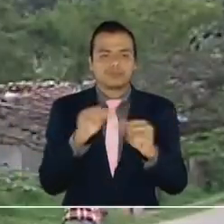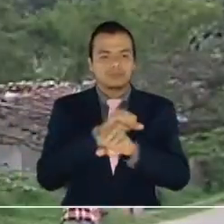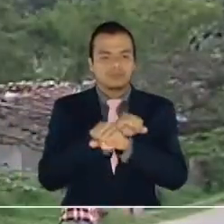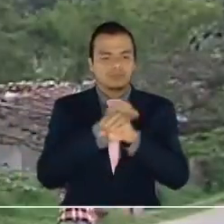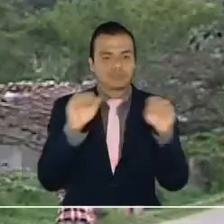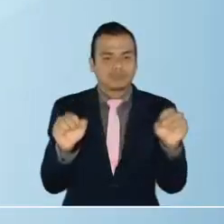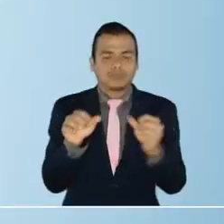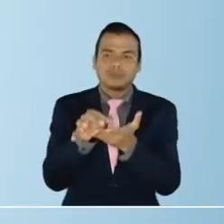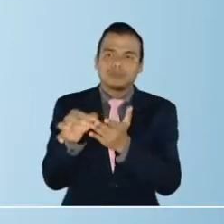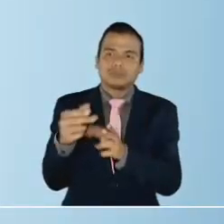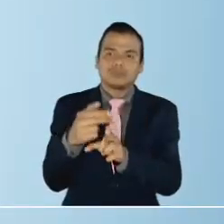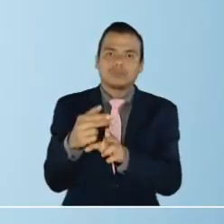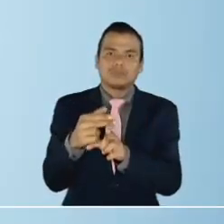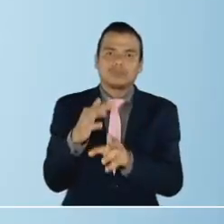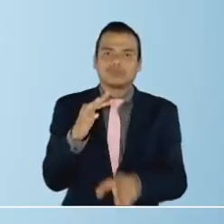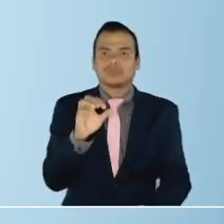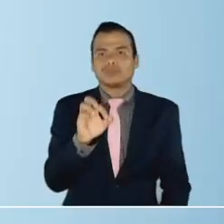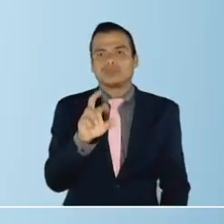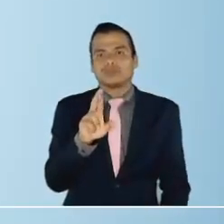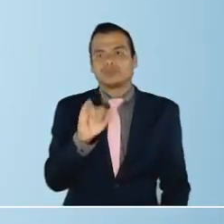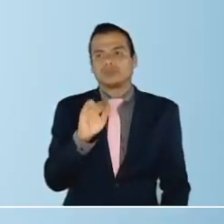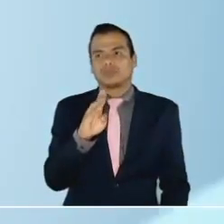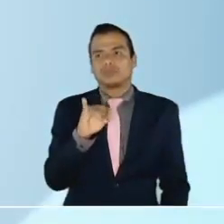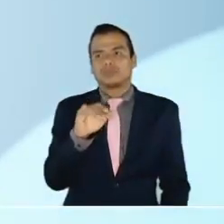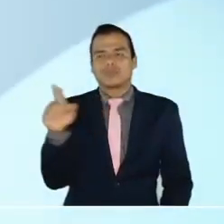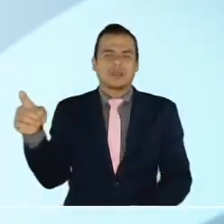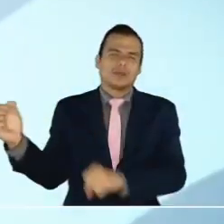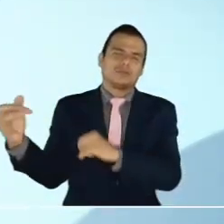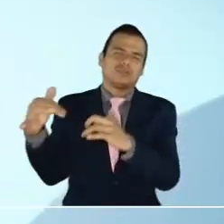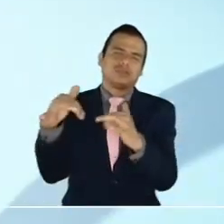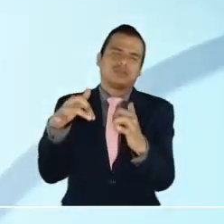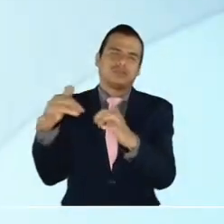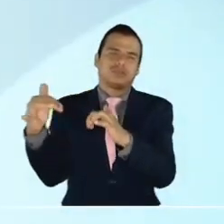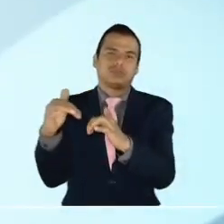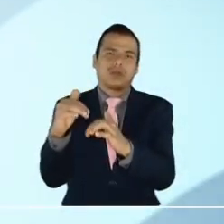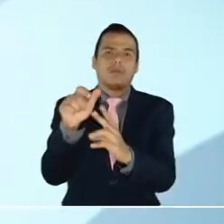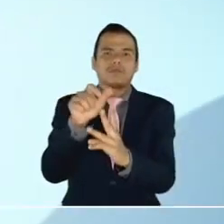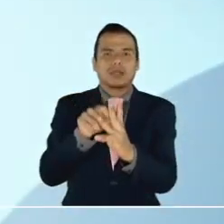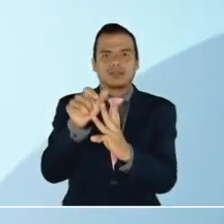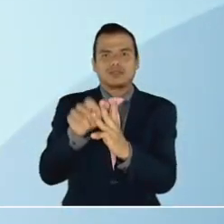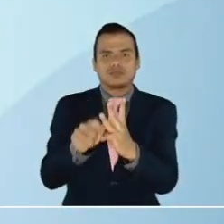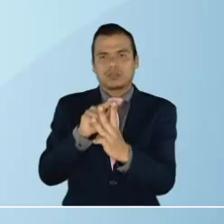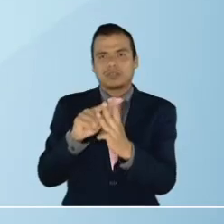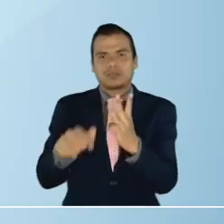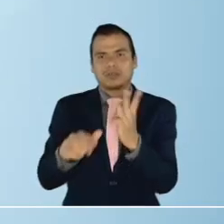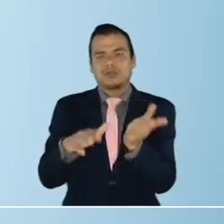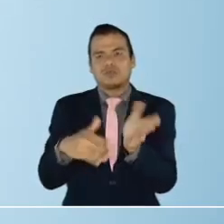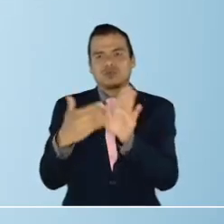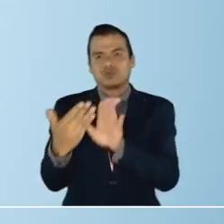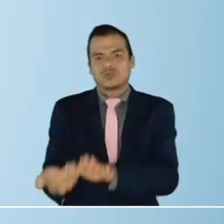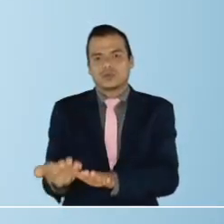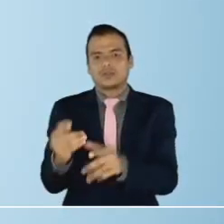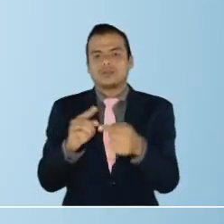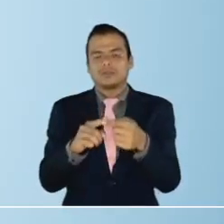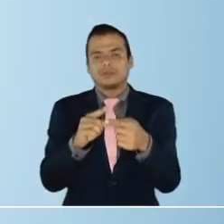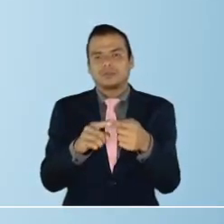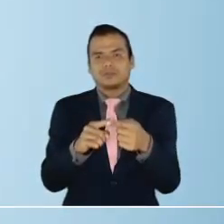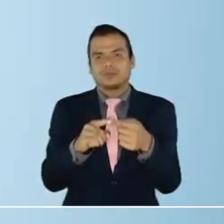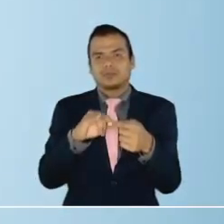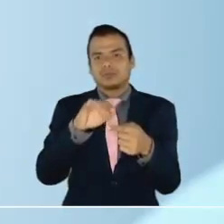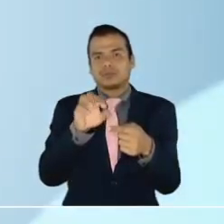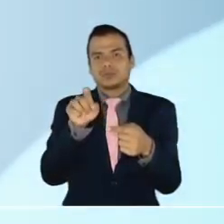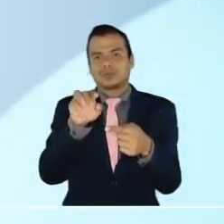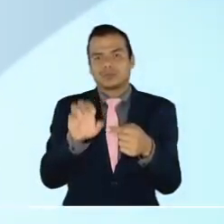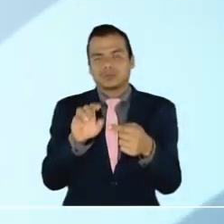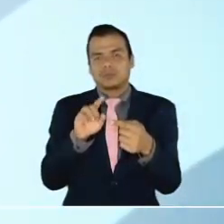Cauca, donde quedaron 5 personas heridas y 3 fallecidos. Las víctimas fueron identificadas como José Alfredo Julicue, de 28